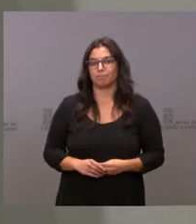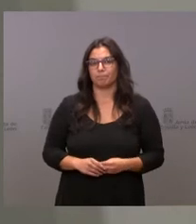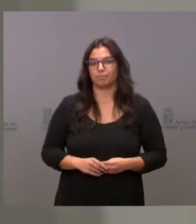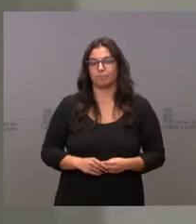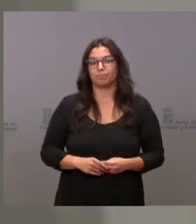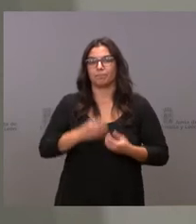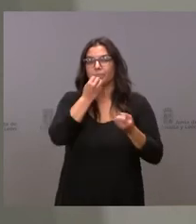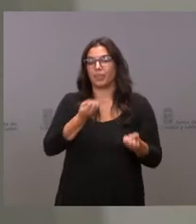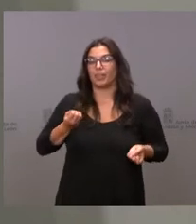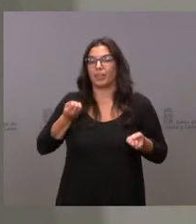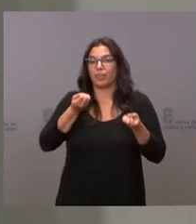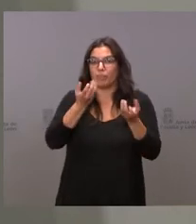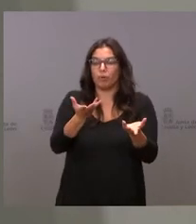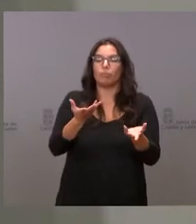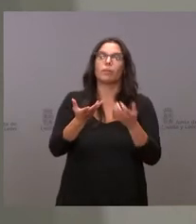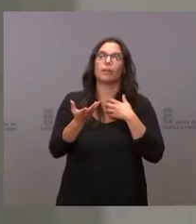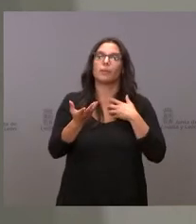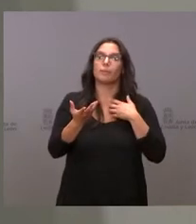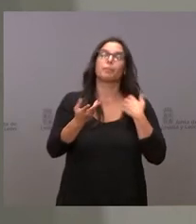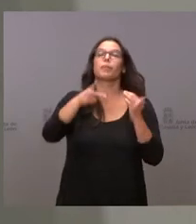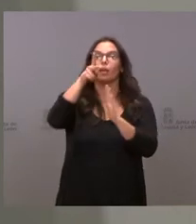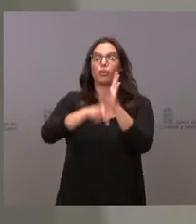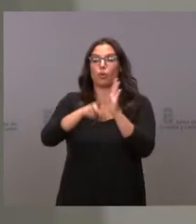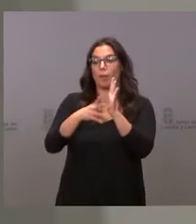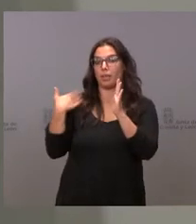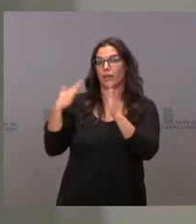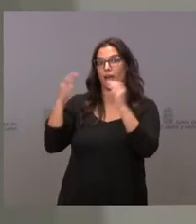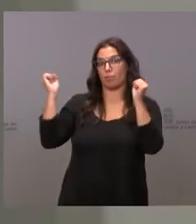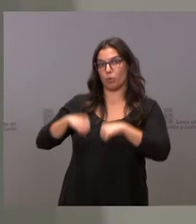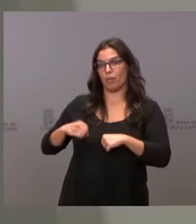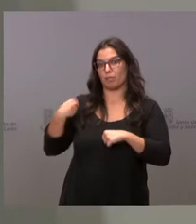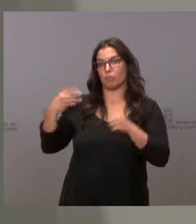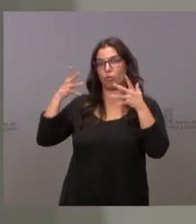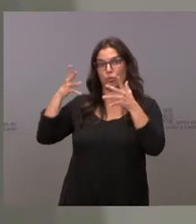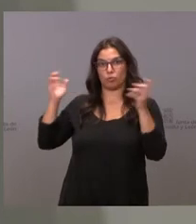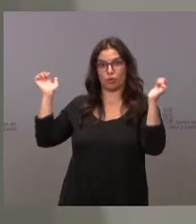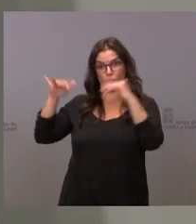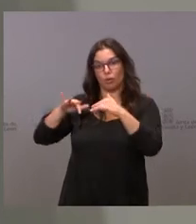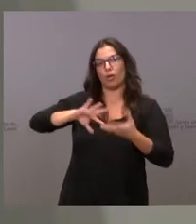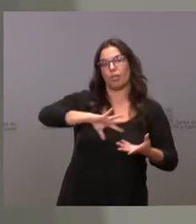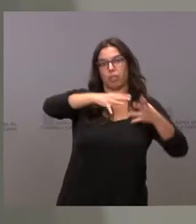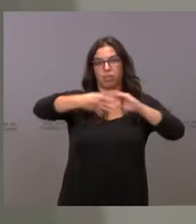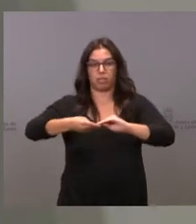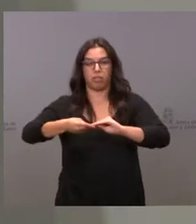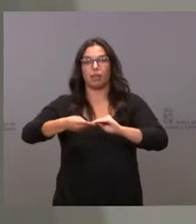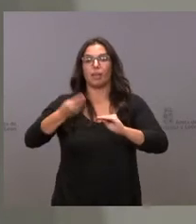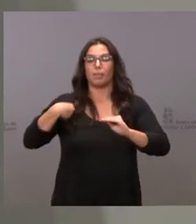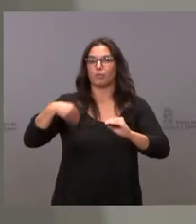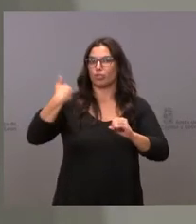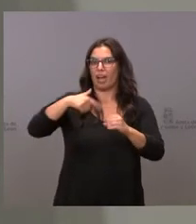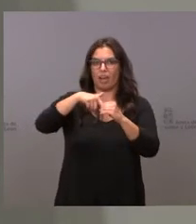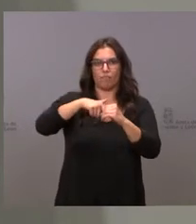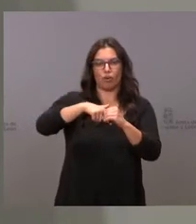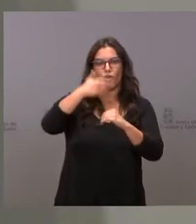informa de la adaptación a la norma aprobada ayer en el interterritorial, que incorpora los aforos al 100% en